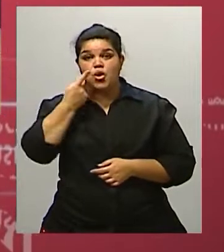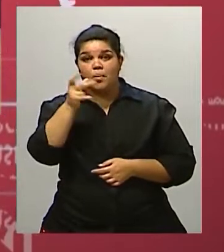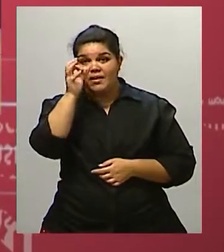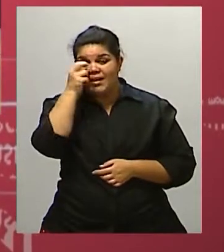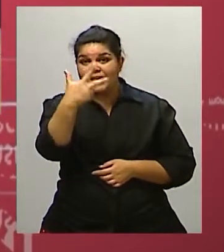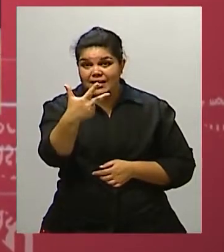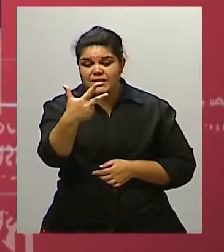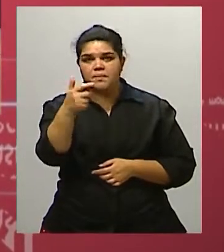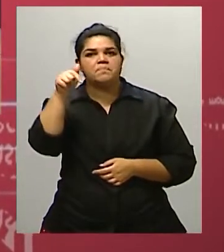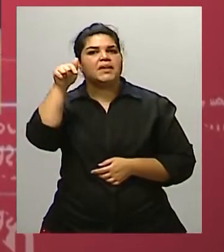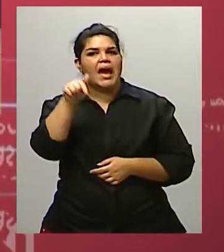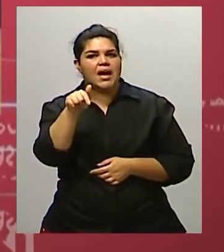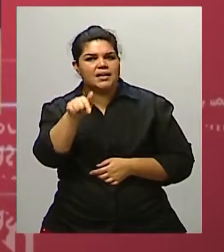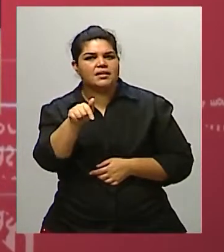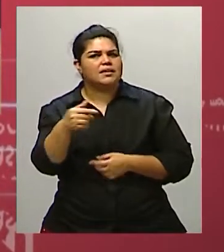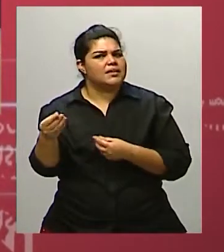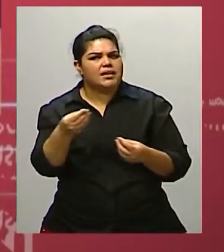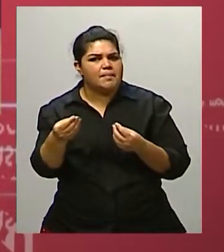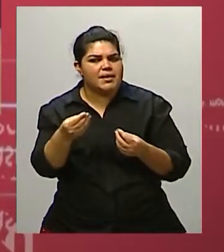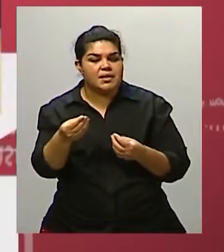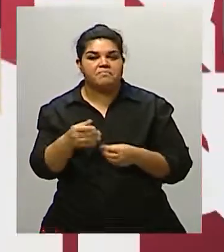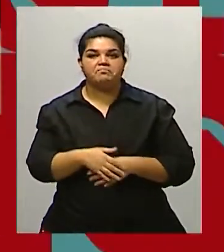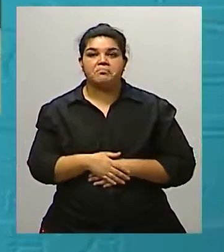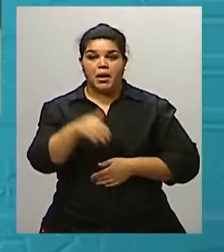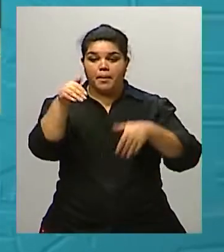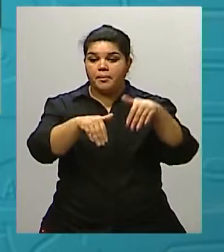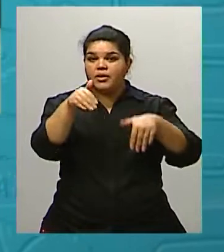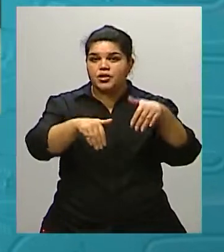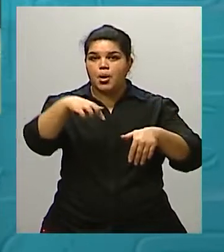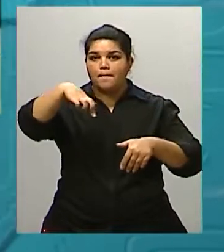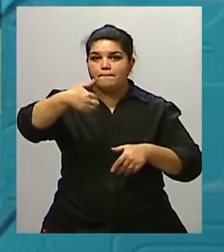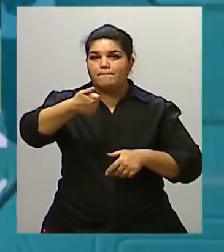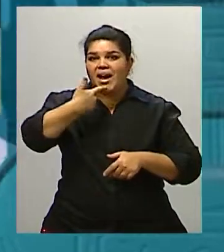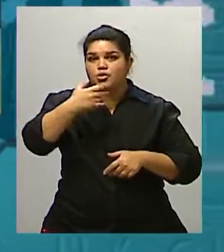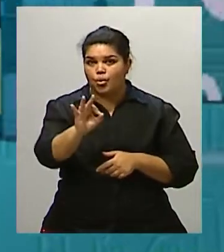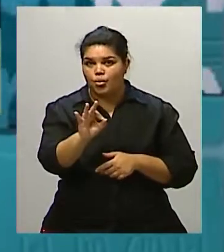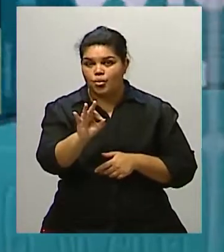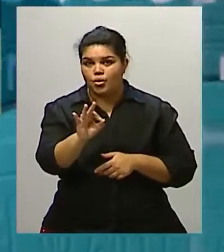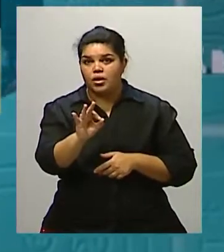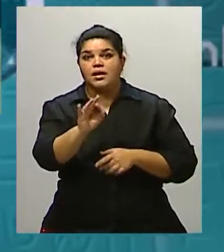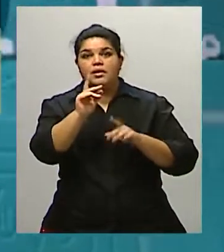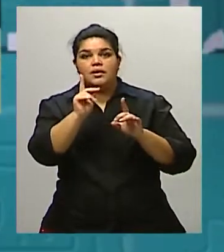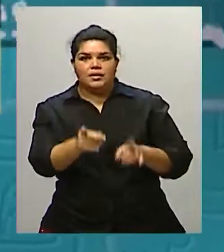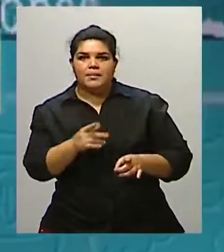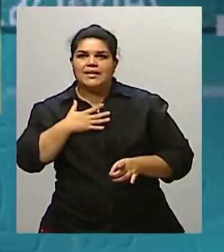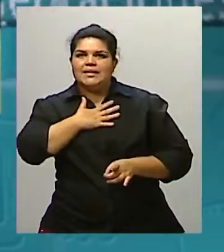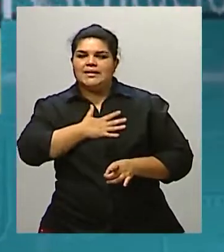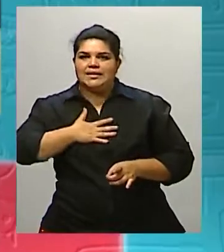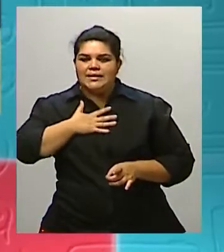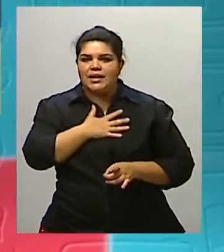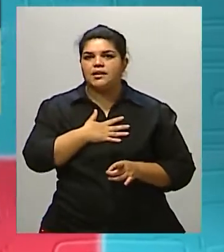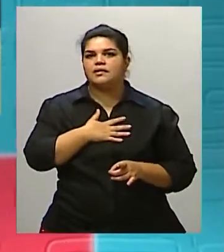digo esto porque tenemos que sortear unas PASO, pero son varios los que se van anotando, al menos da esa sensación en la lista